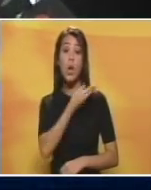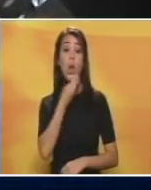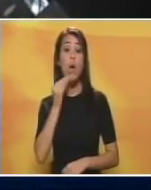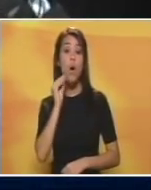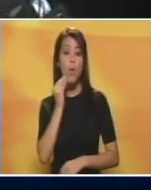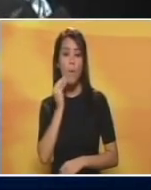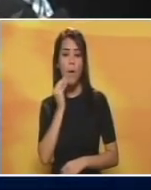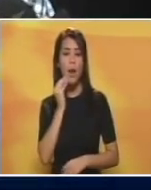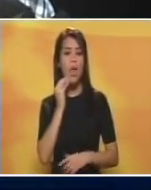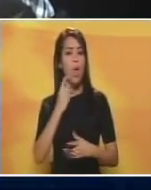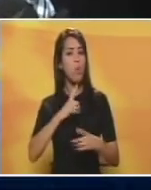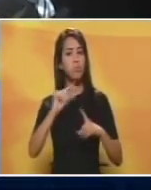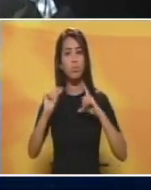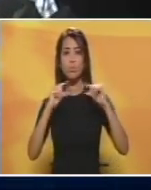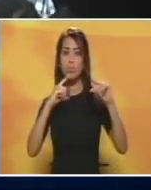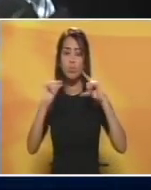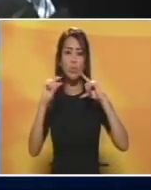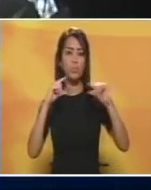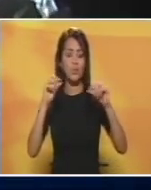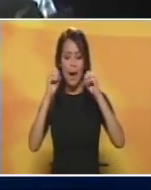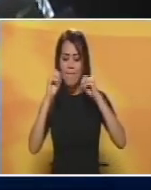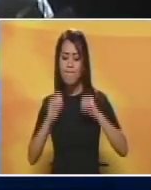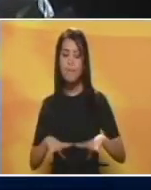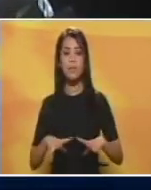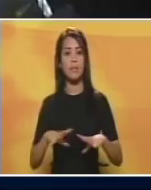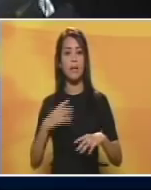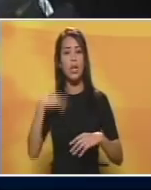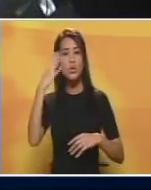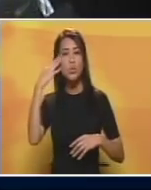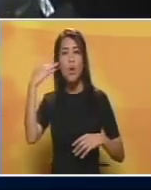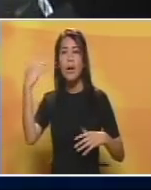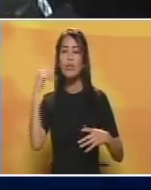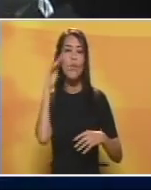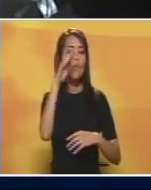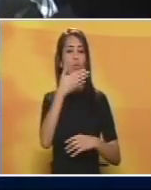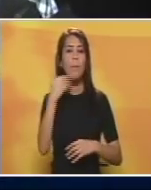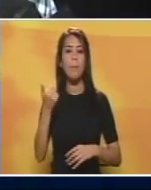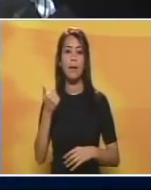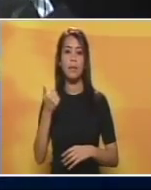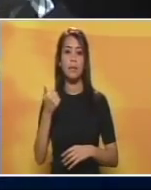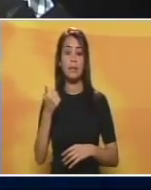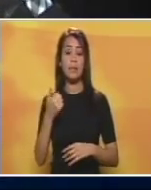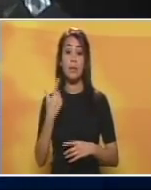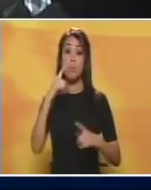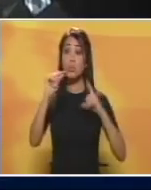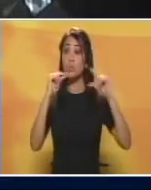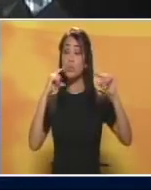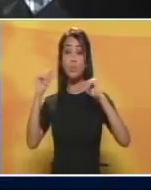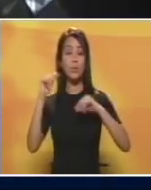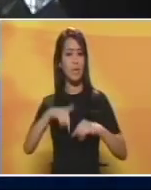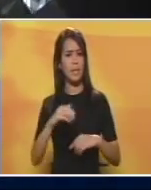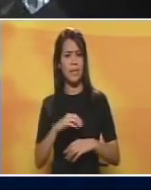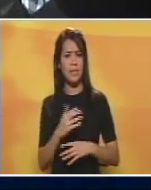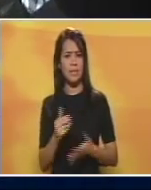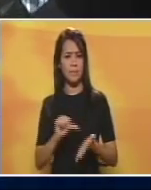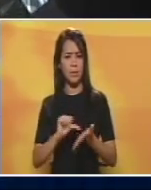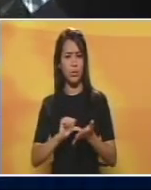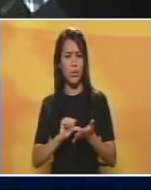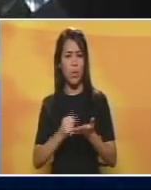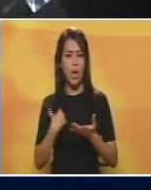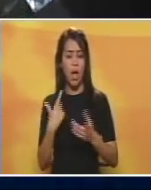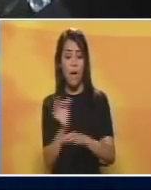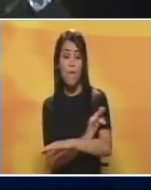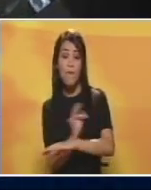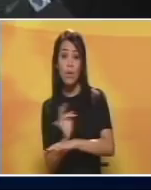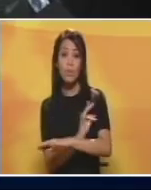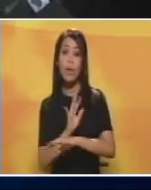están desertando, están renunciando al sueño de tener un futuro mejor, se están yendo de la ciudad, están cruzando la